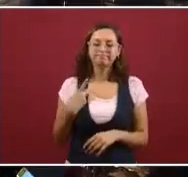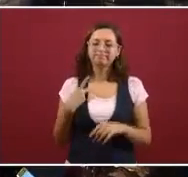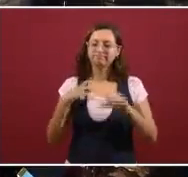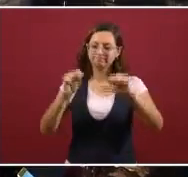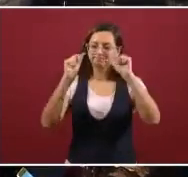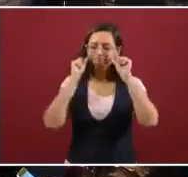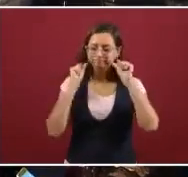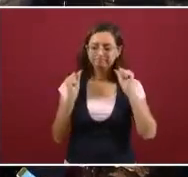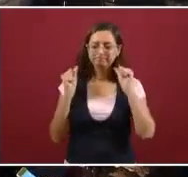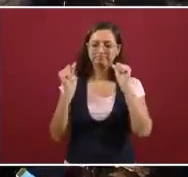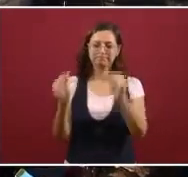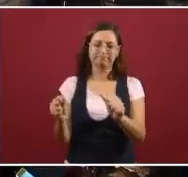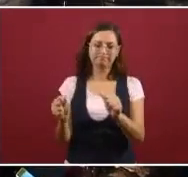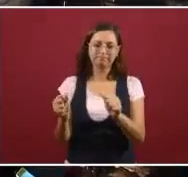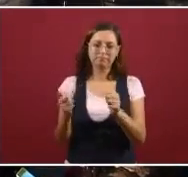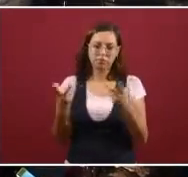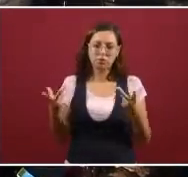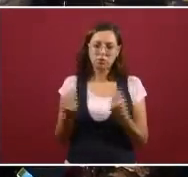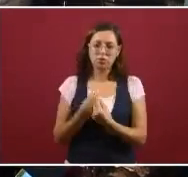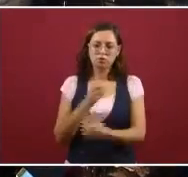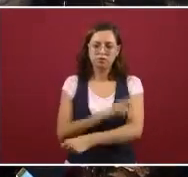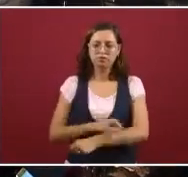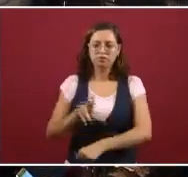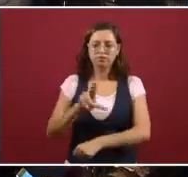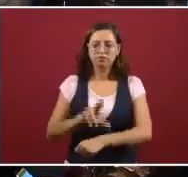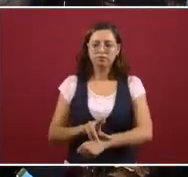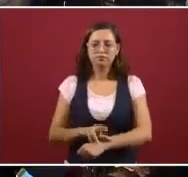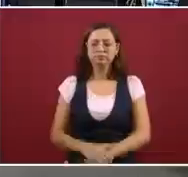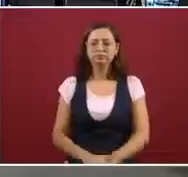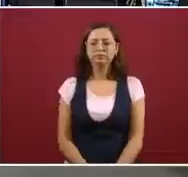actuar de manera coordinada.